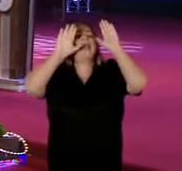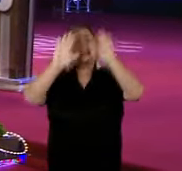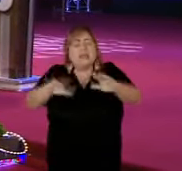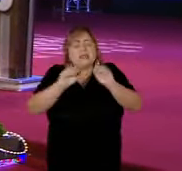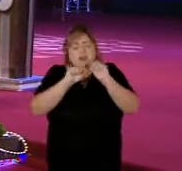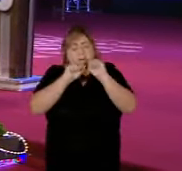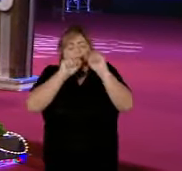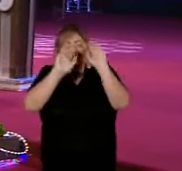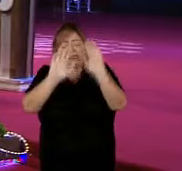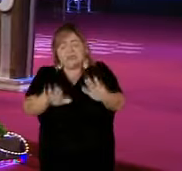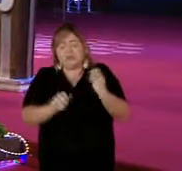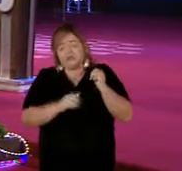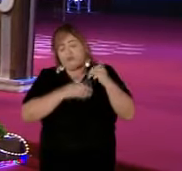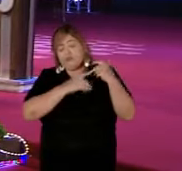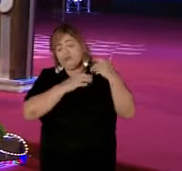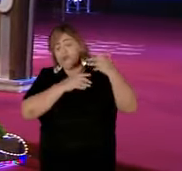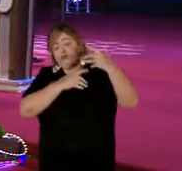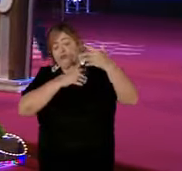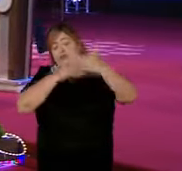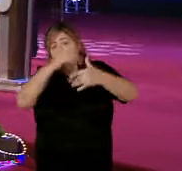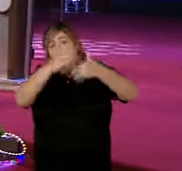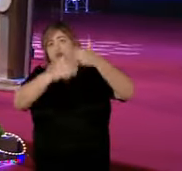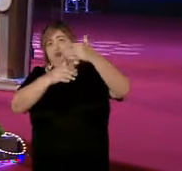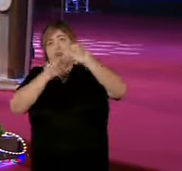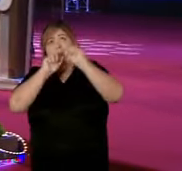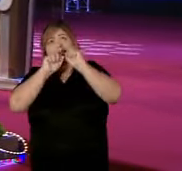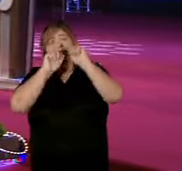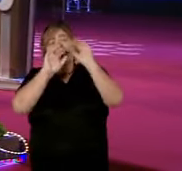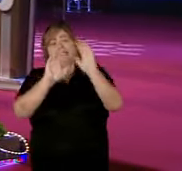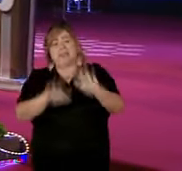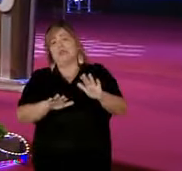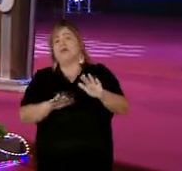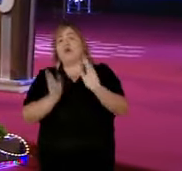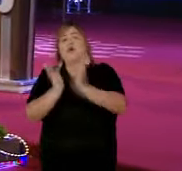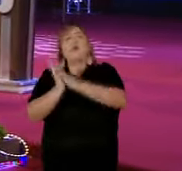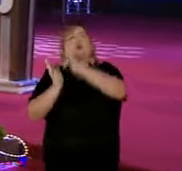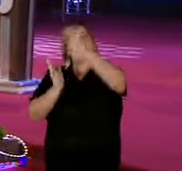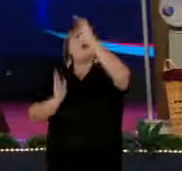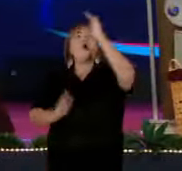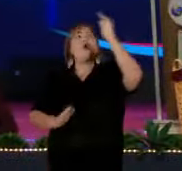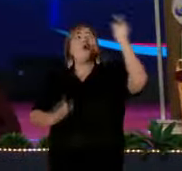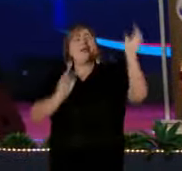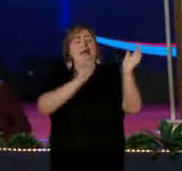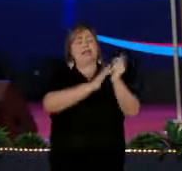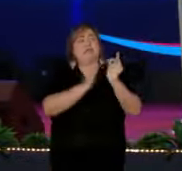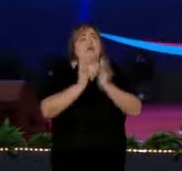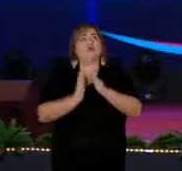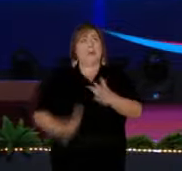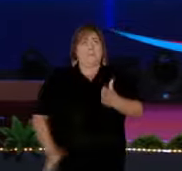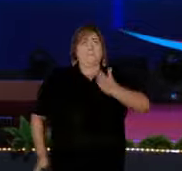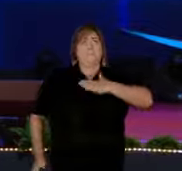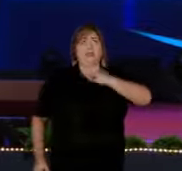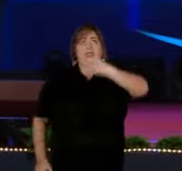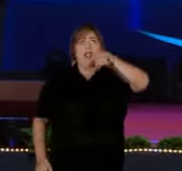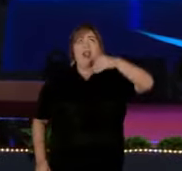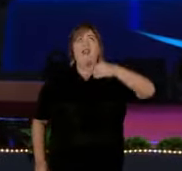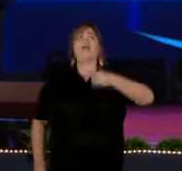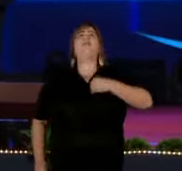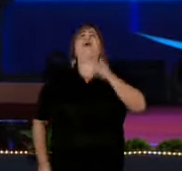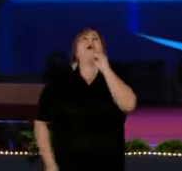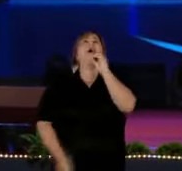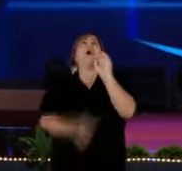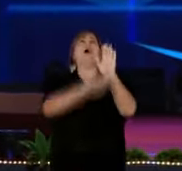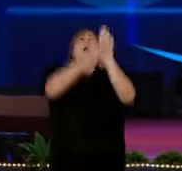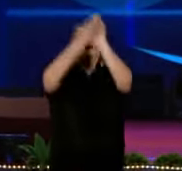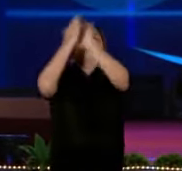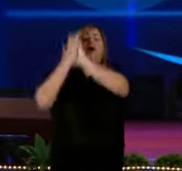¡Oh, gloria a tu nombre, Jesús! Mi alma te alaba, Padre. Puede tomar